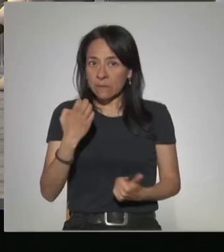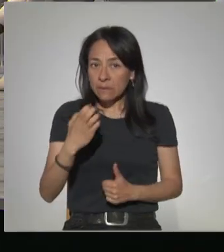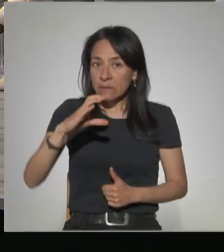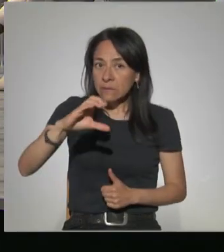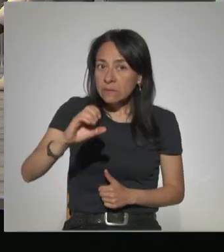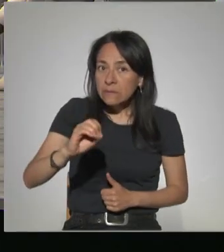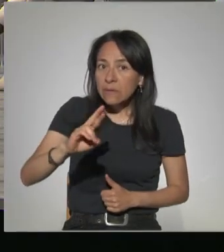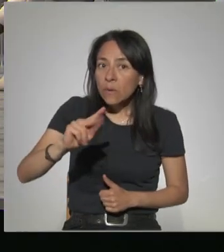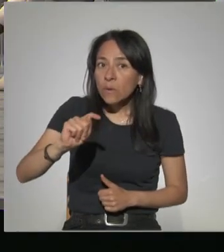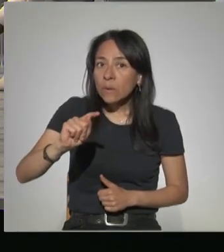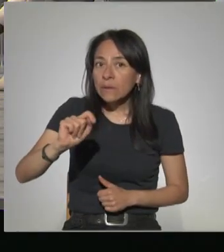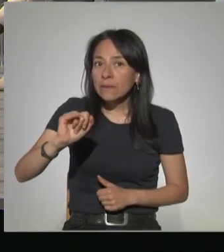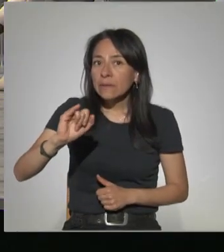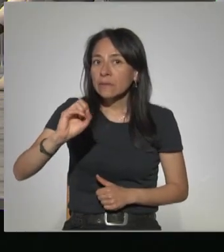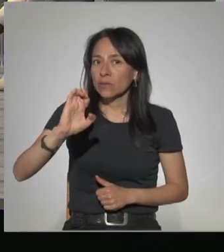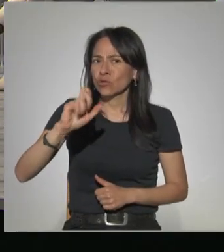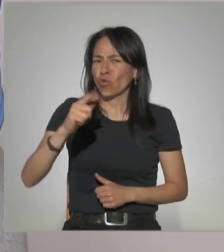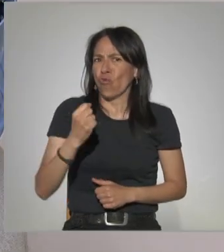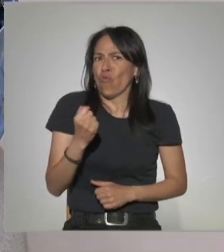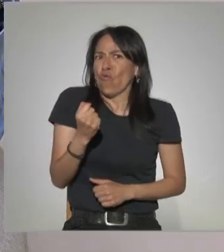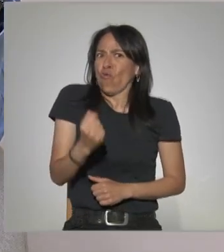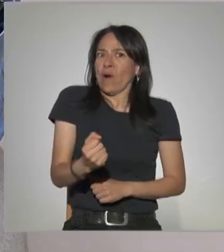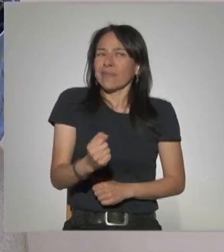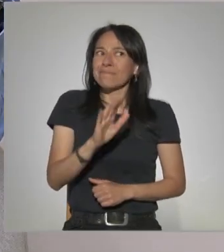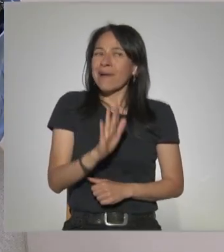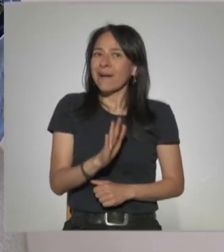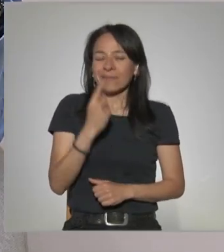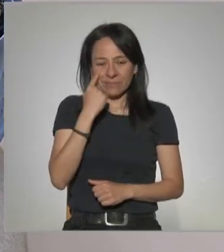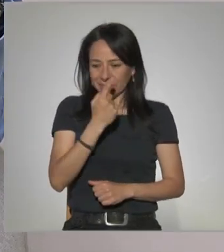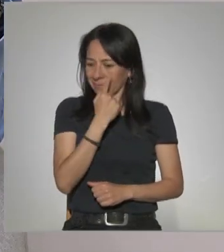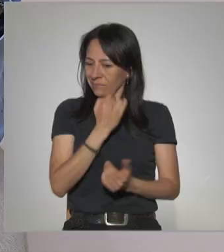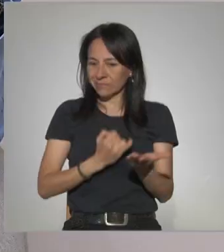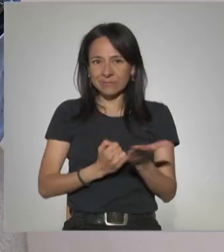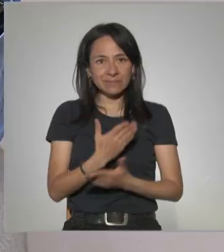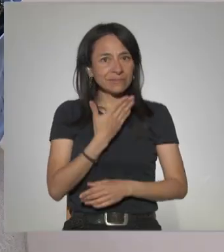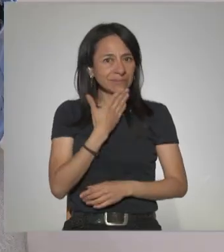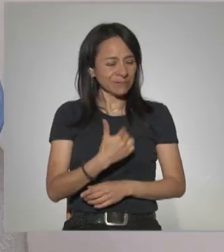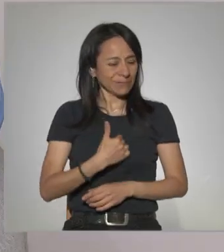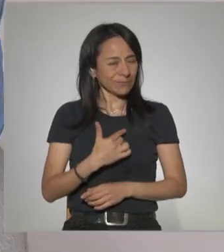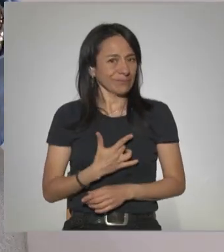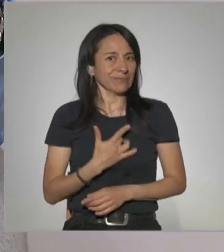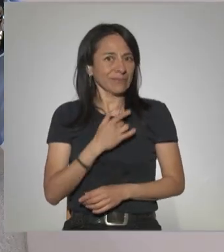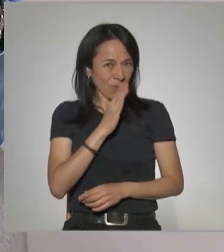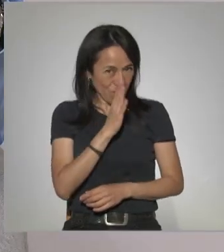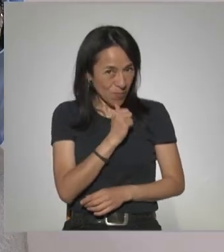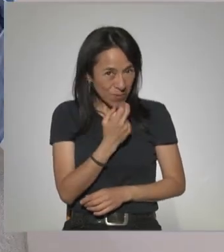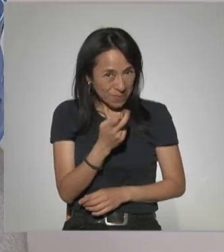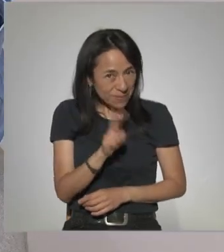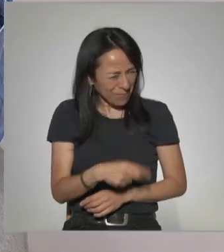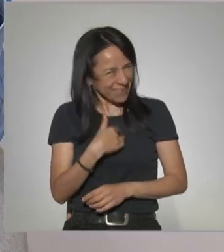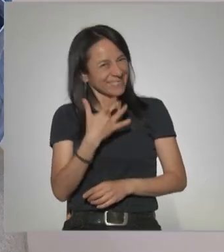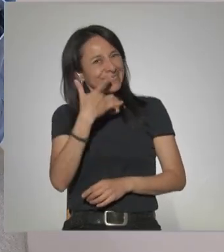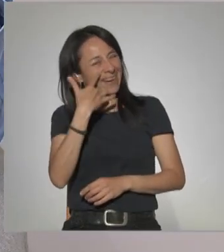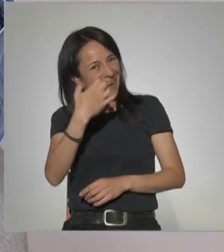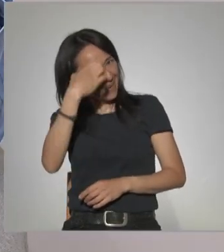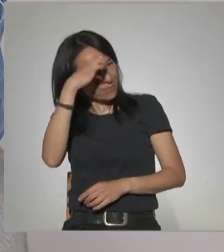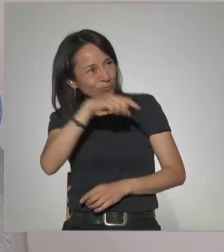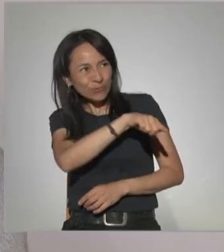las decisiones adecuadas. O sea, justamente, es que es como muy curioso lo que nos dicen, porque el cortisol parece